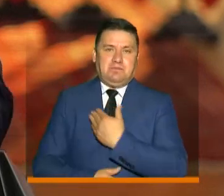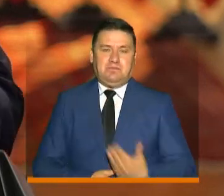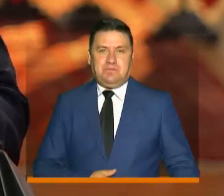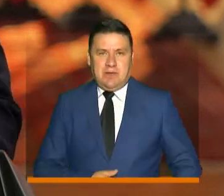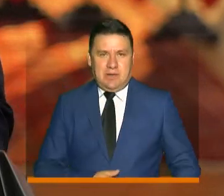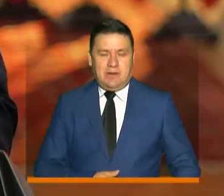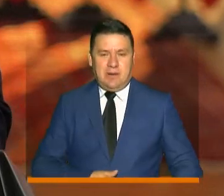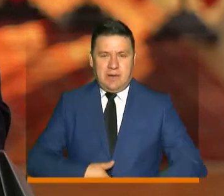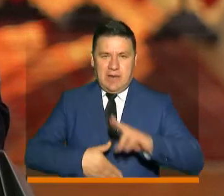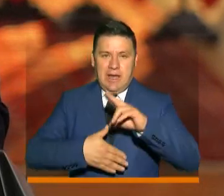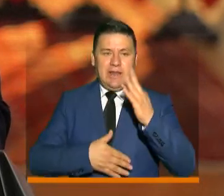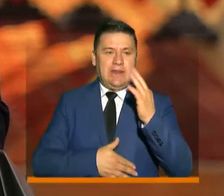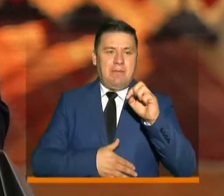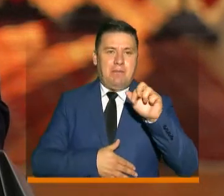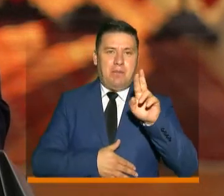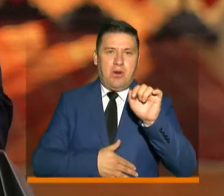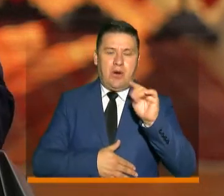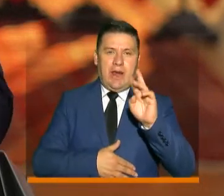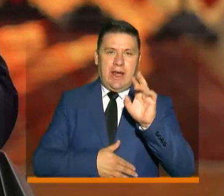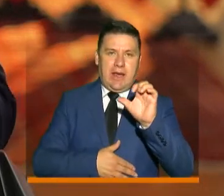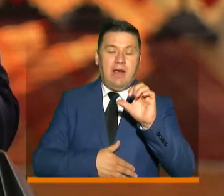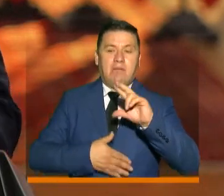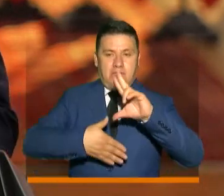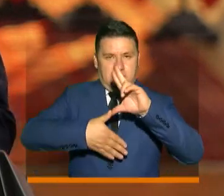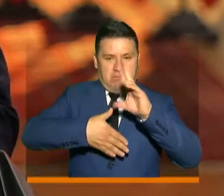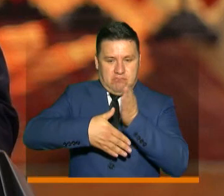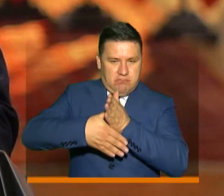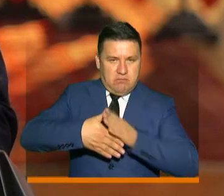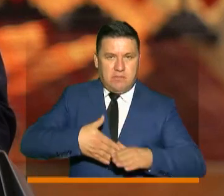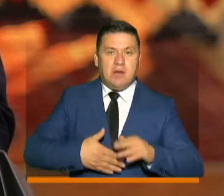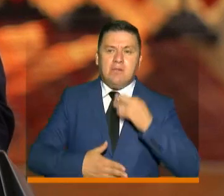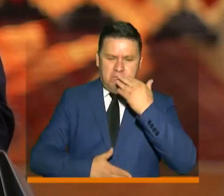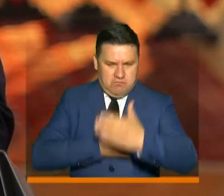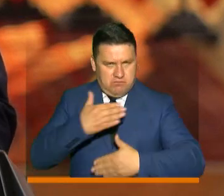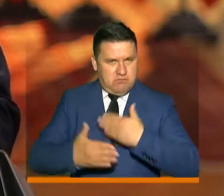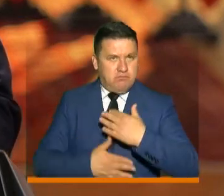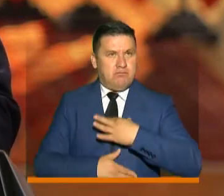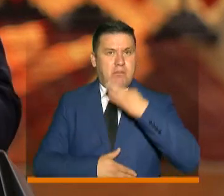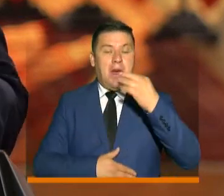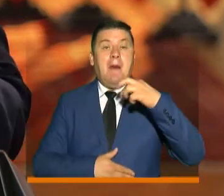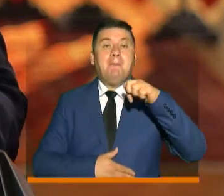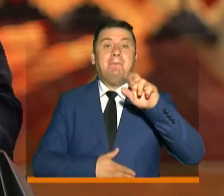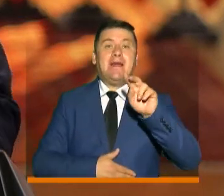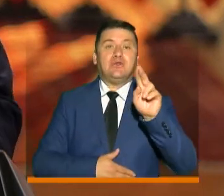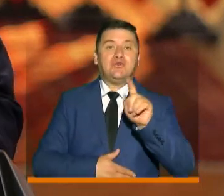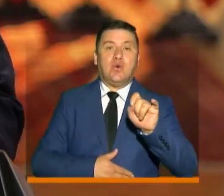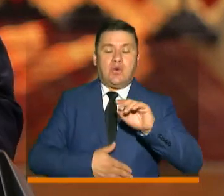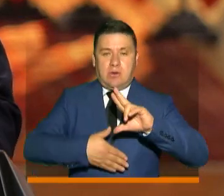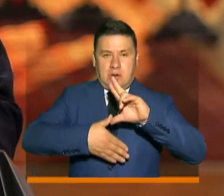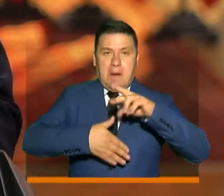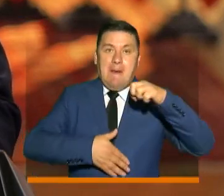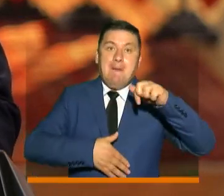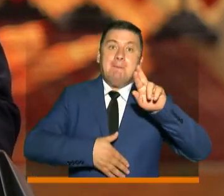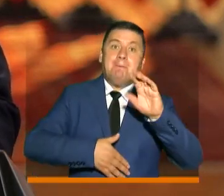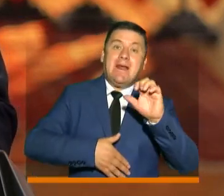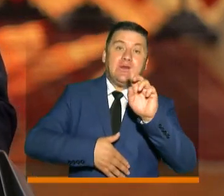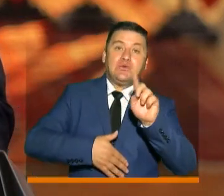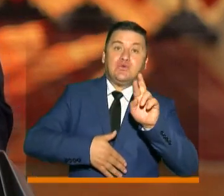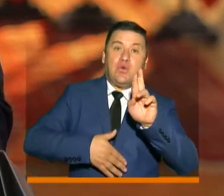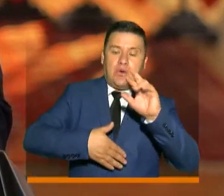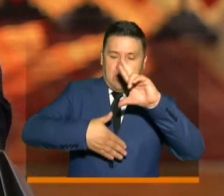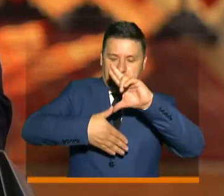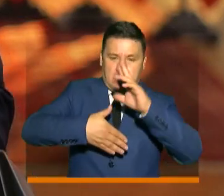pro-témpore de la alianza del pacífico y avanzaremos en el fortalecimiento de pro sur como el mecanismo para la integración